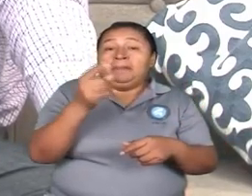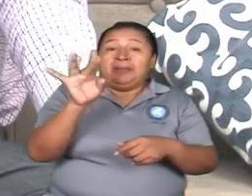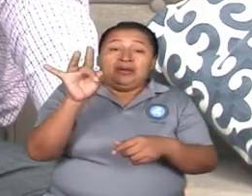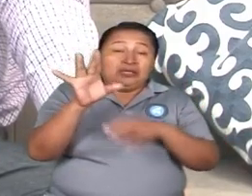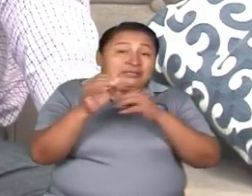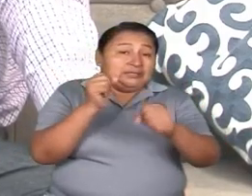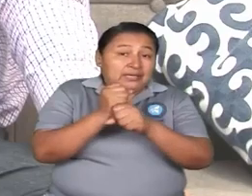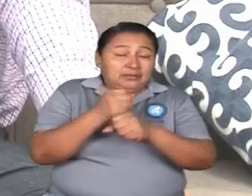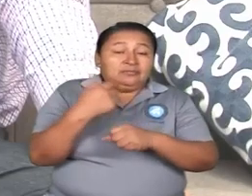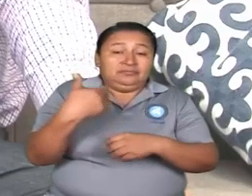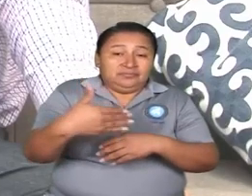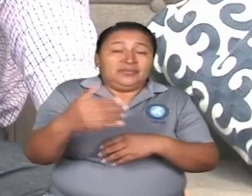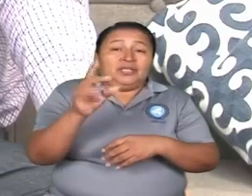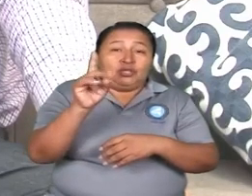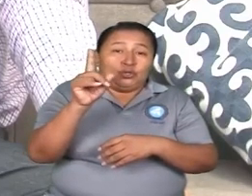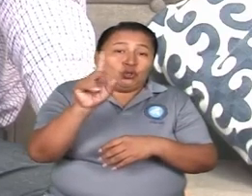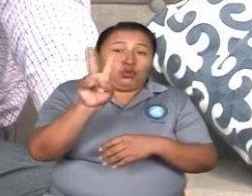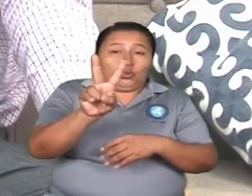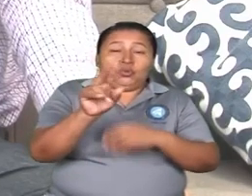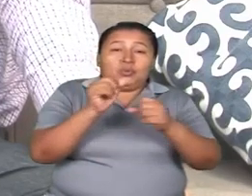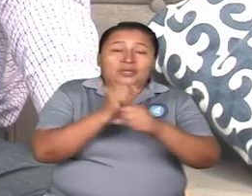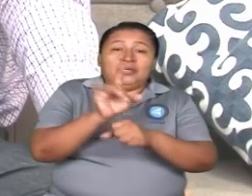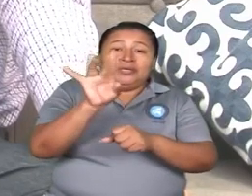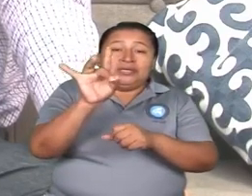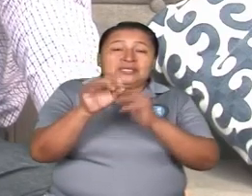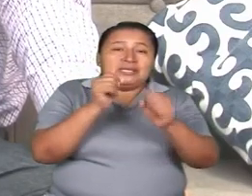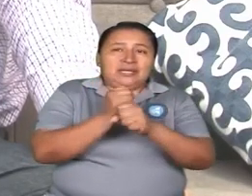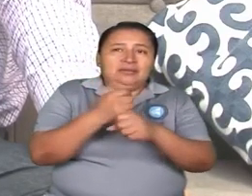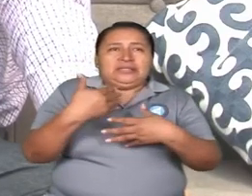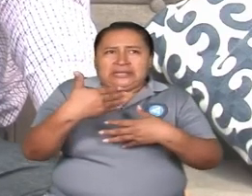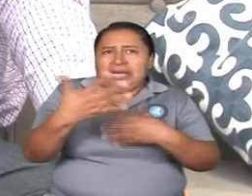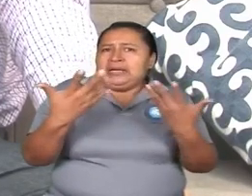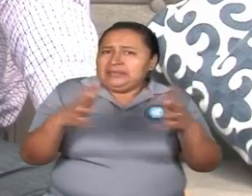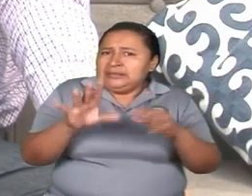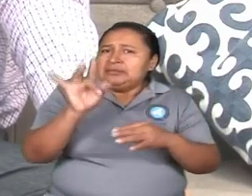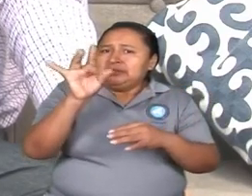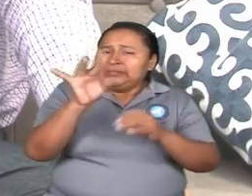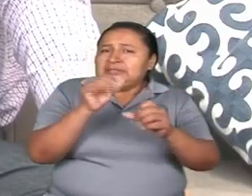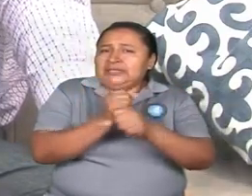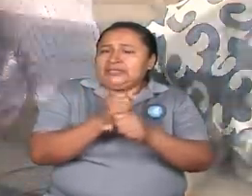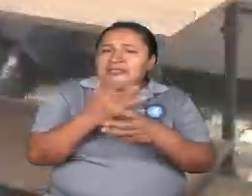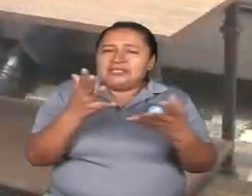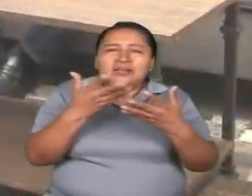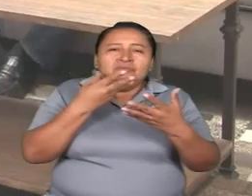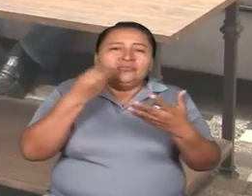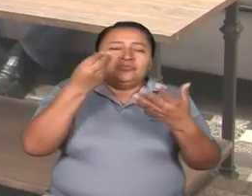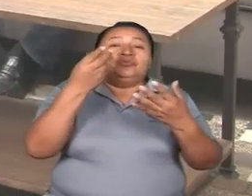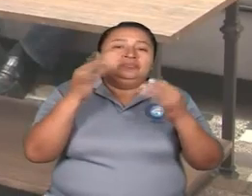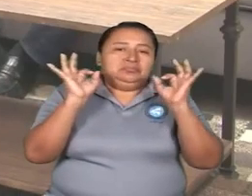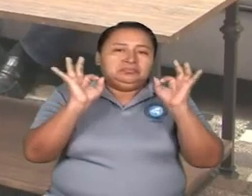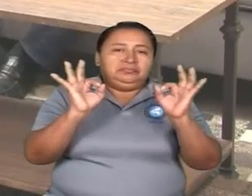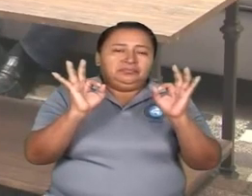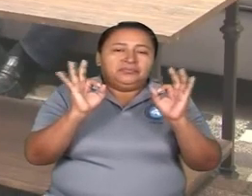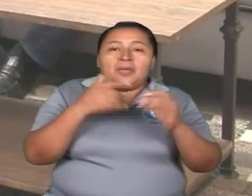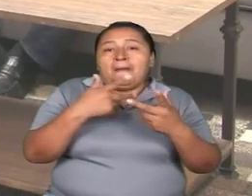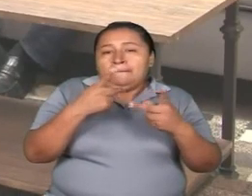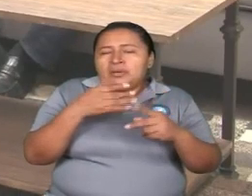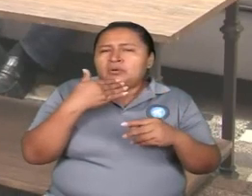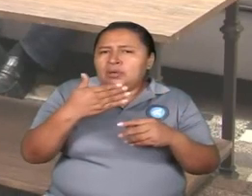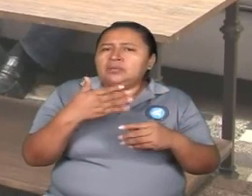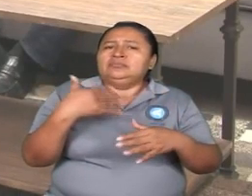años, que ya uno de los 15 años ya llega a la adolescencia completa. Pero bueno,